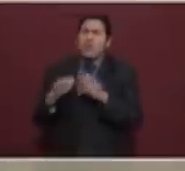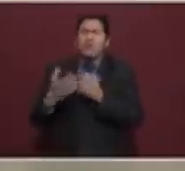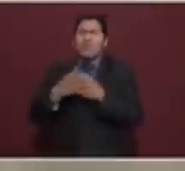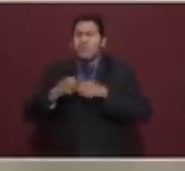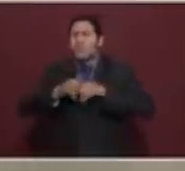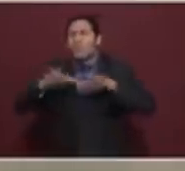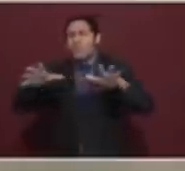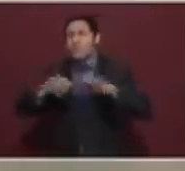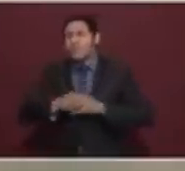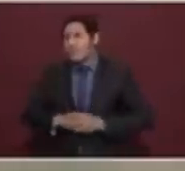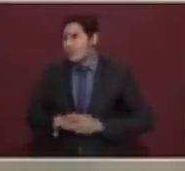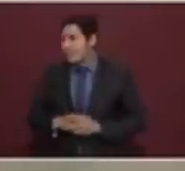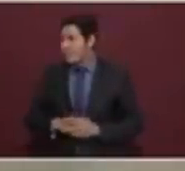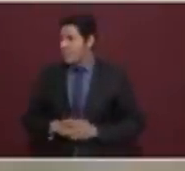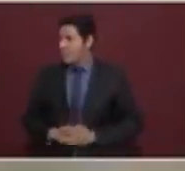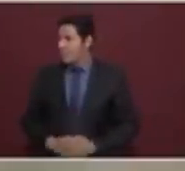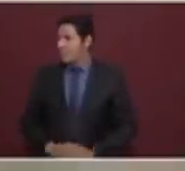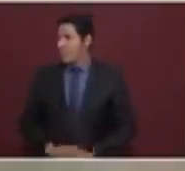presidente